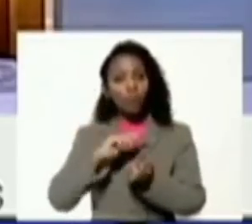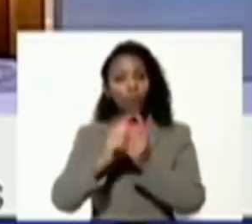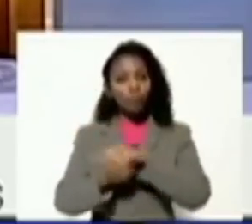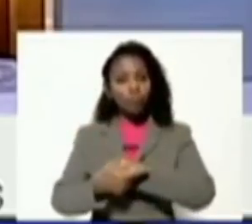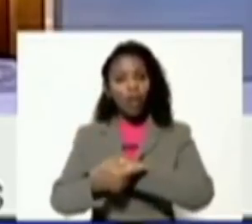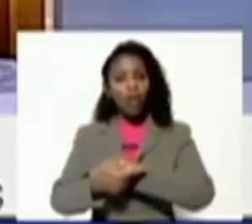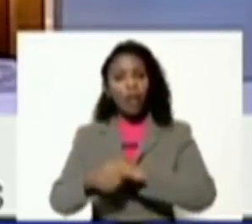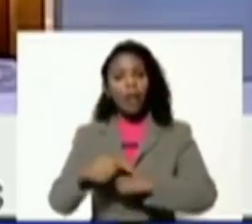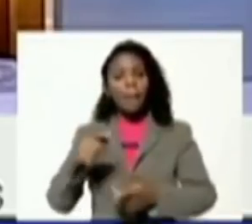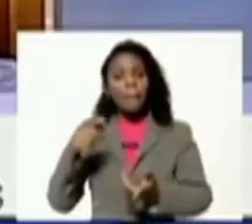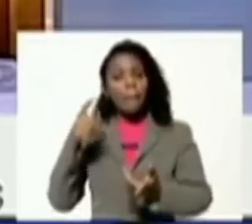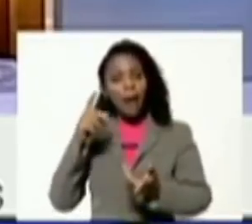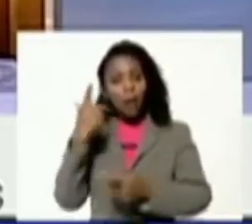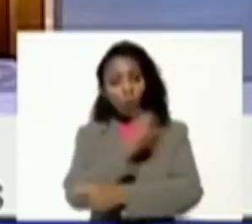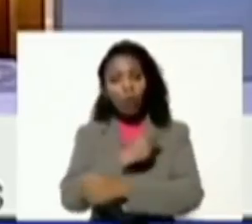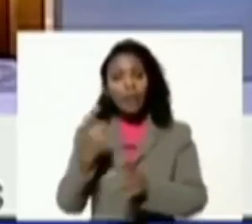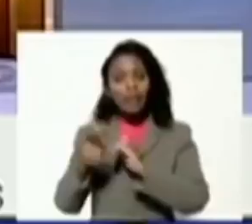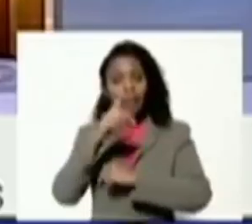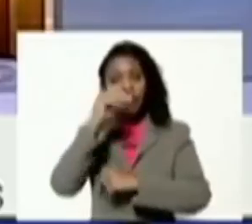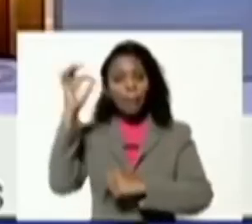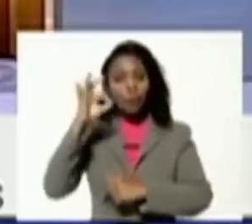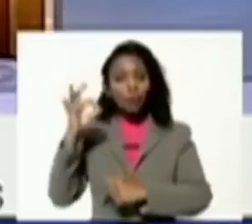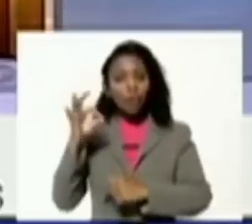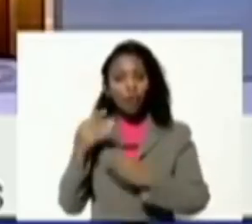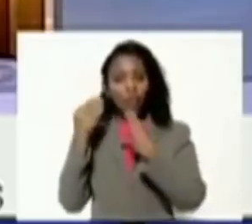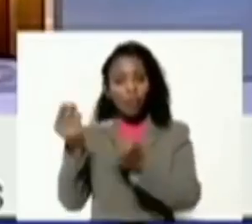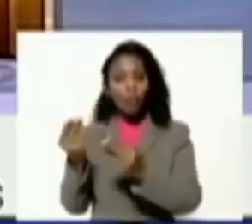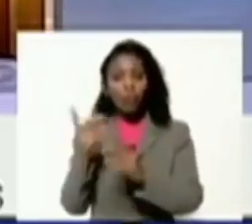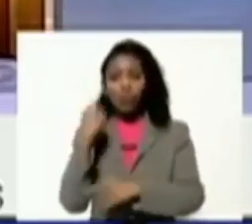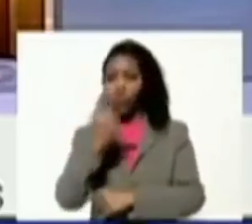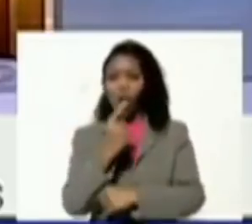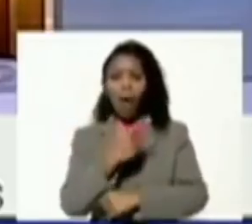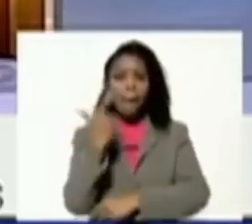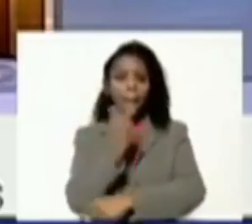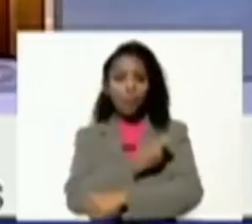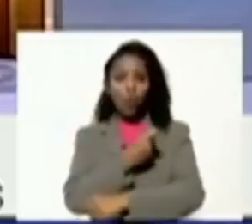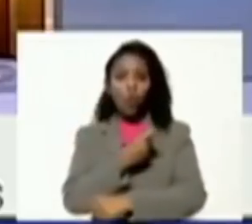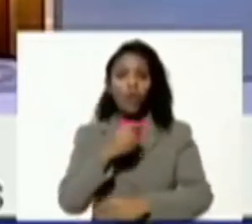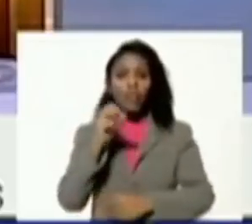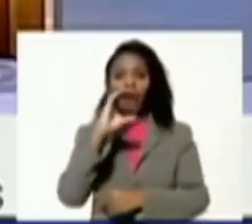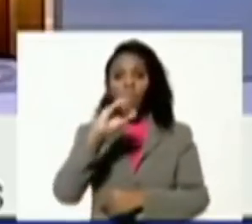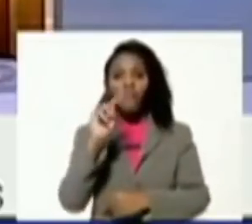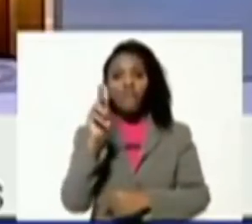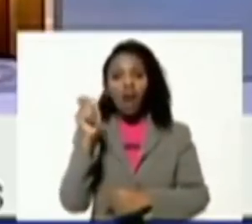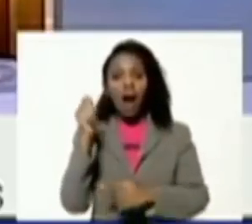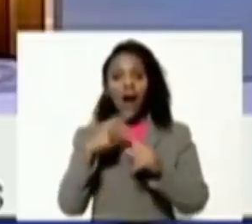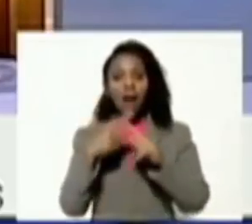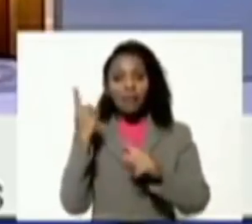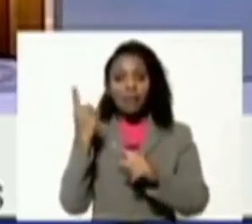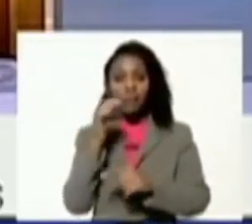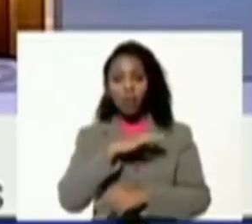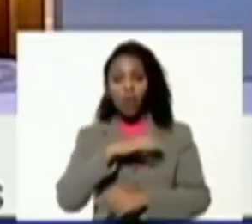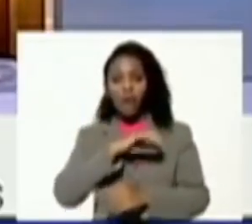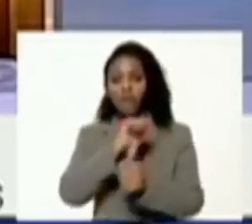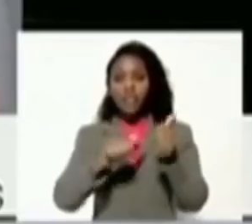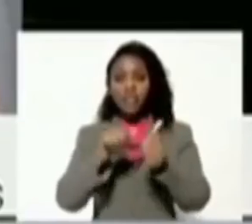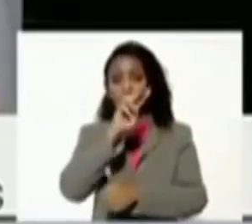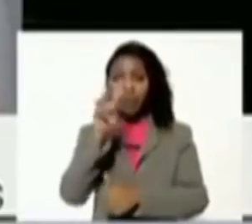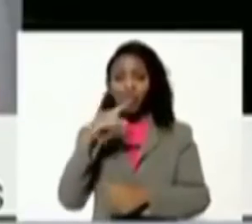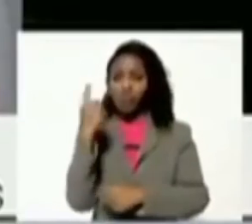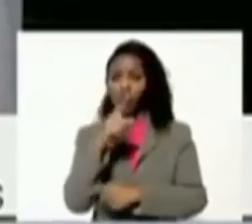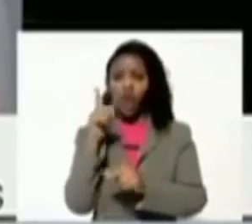el 100% de las vacunas. No solo el pago de las vacunas de COVAX. Señora vicepresidenta, no solo